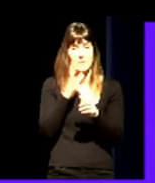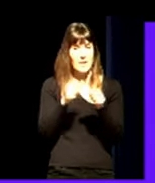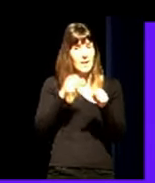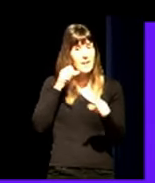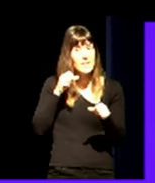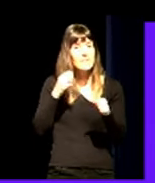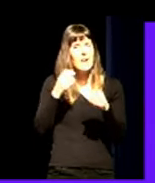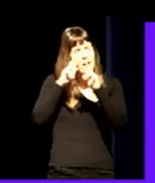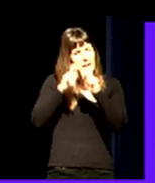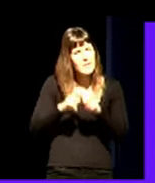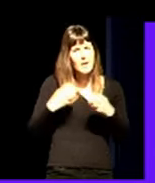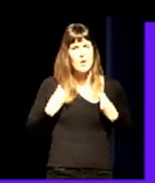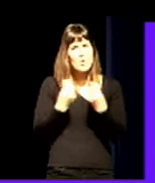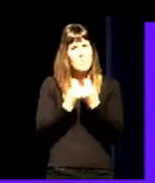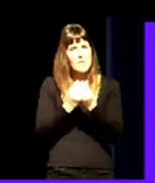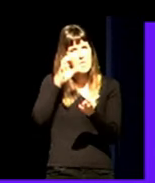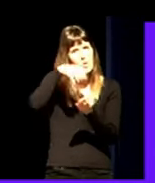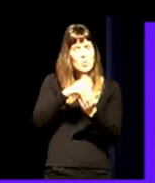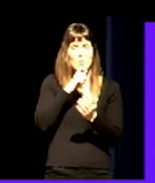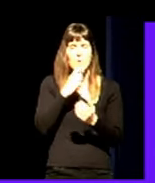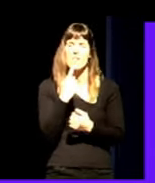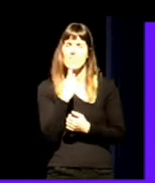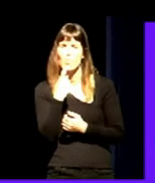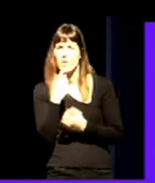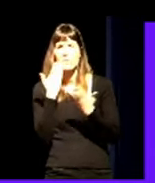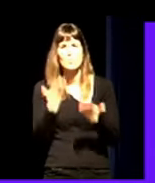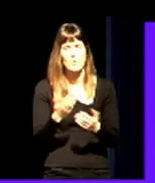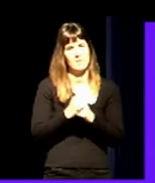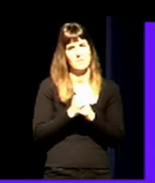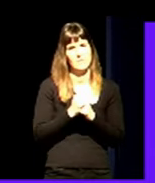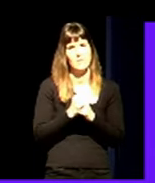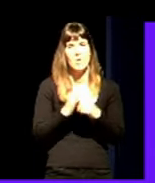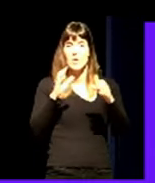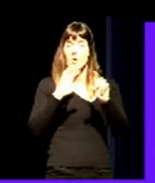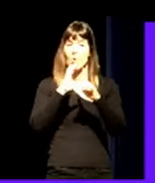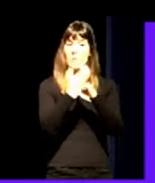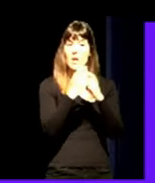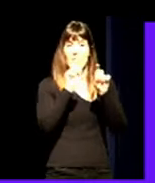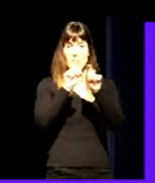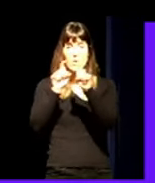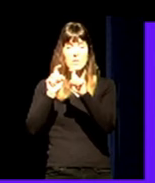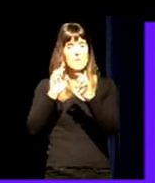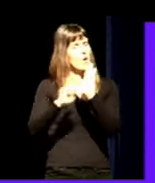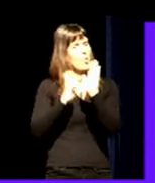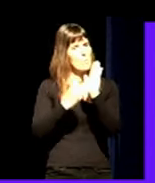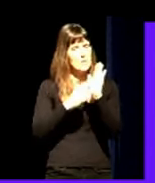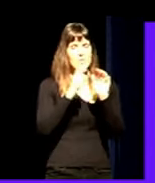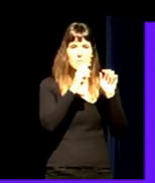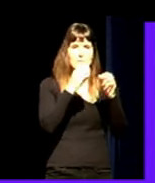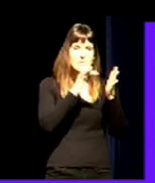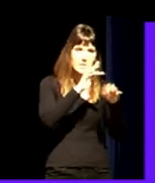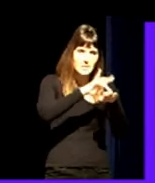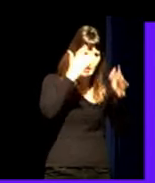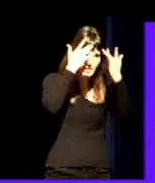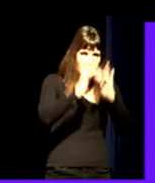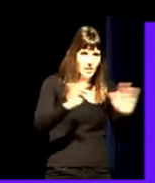en mi centro, ver qué dificultades son las que tenemos, sensibilizar a la comunidad educativa, convencer a las familias,